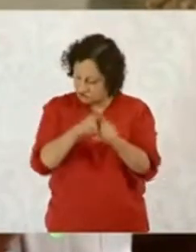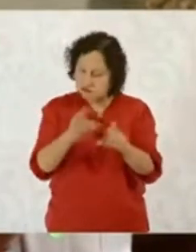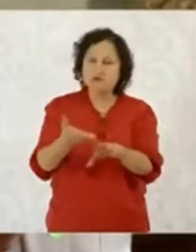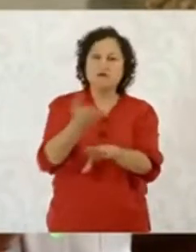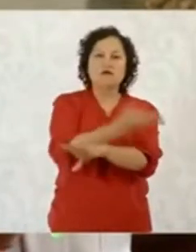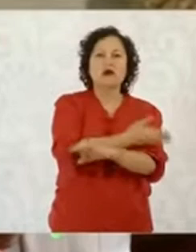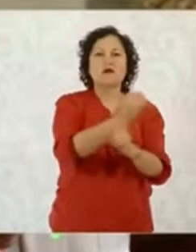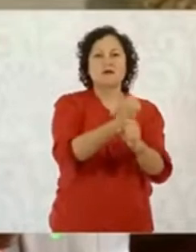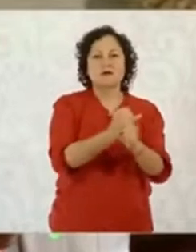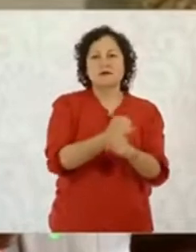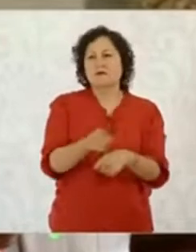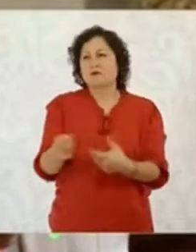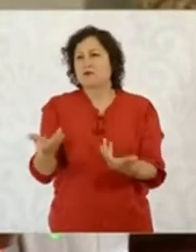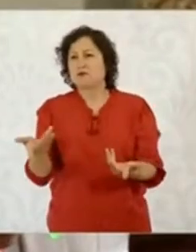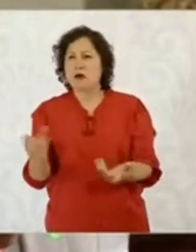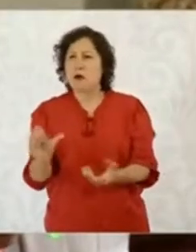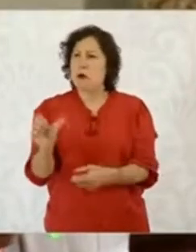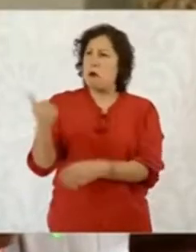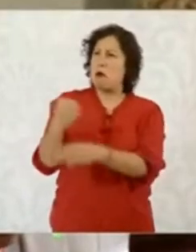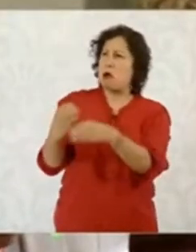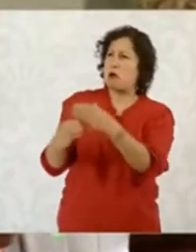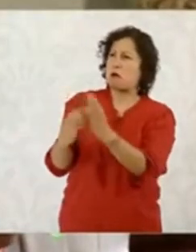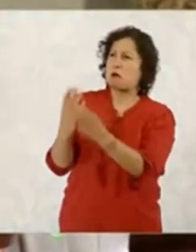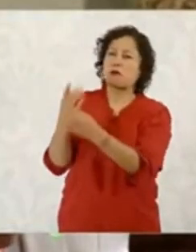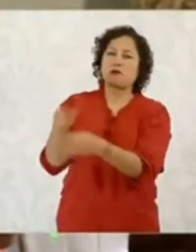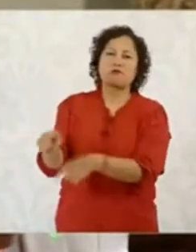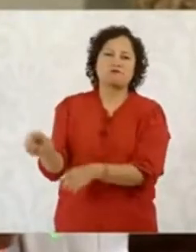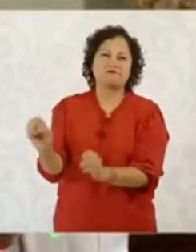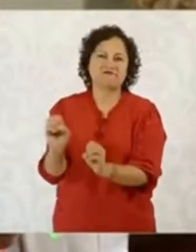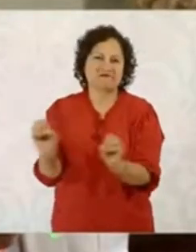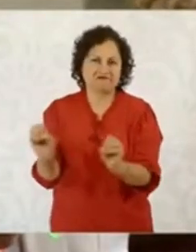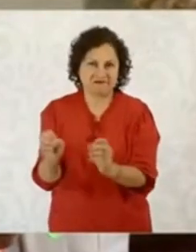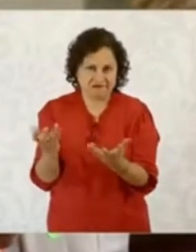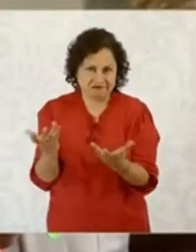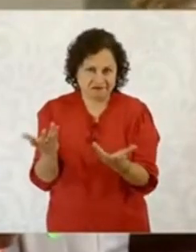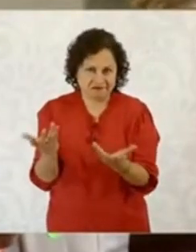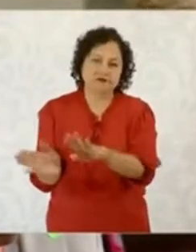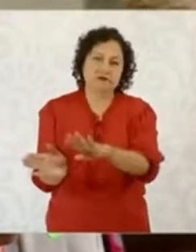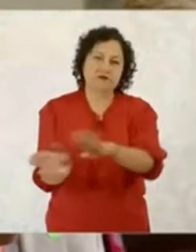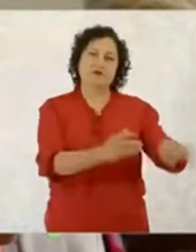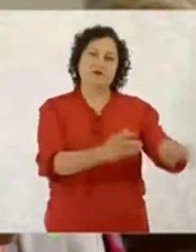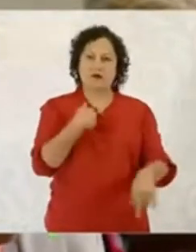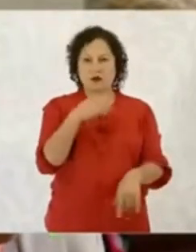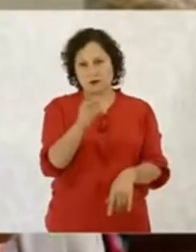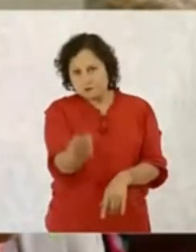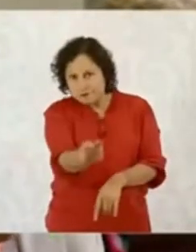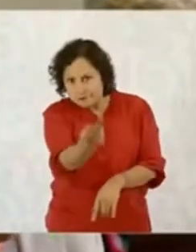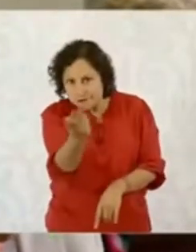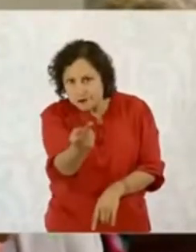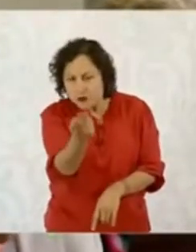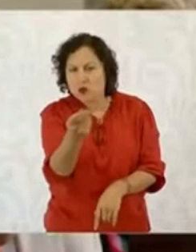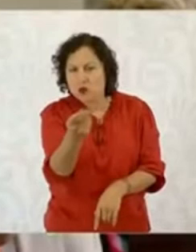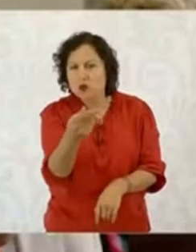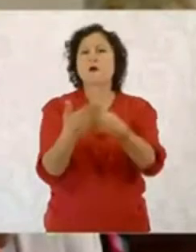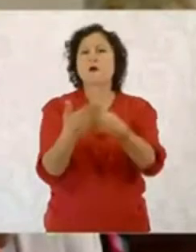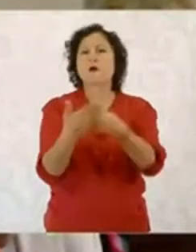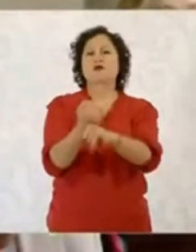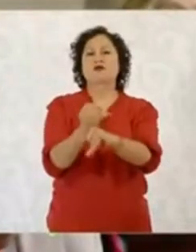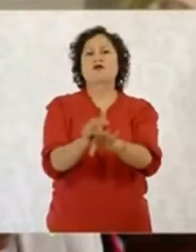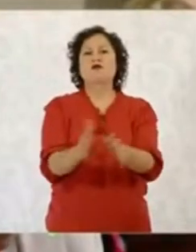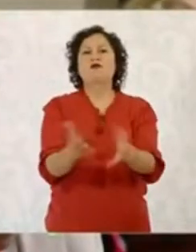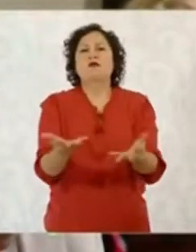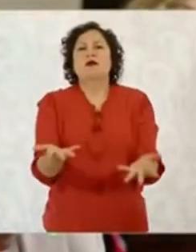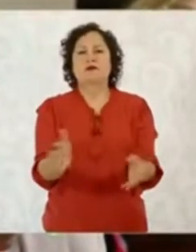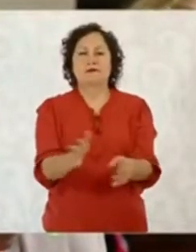Preguntarle, Presidenta, sobre este informe que va a dar, pues, porque ahora estos